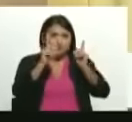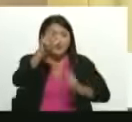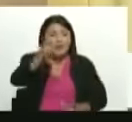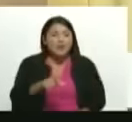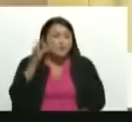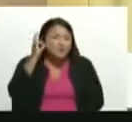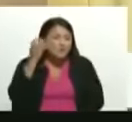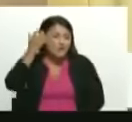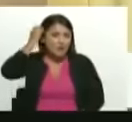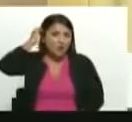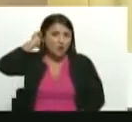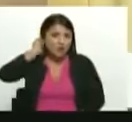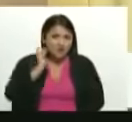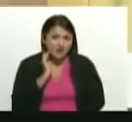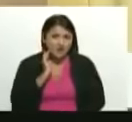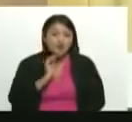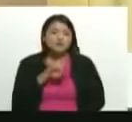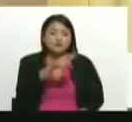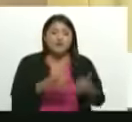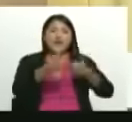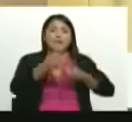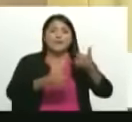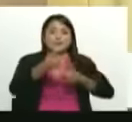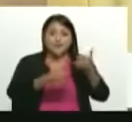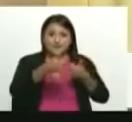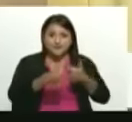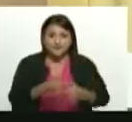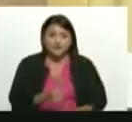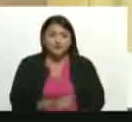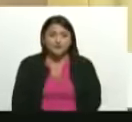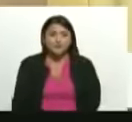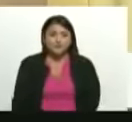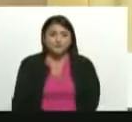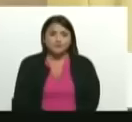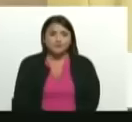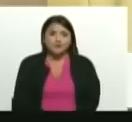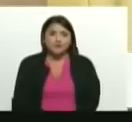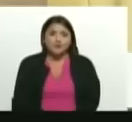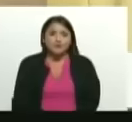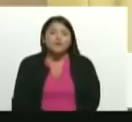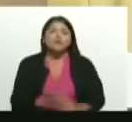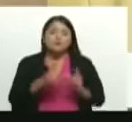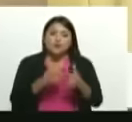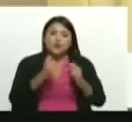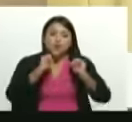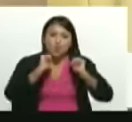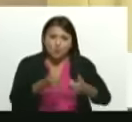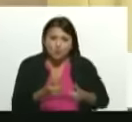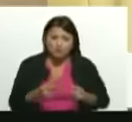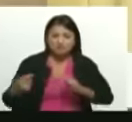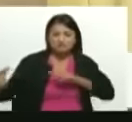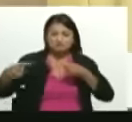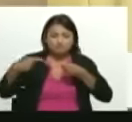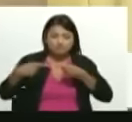candidata. Eso va a llevarnos nuevamente a una confrontación abierta con el régimen,